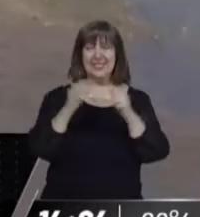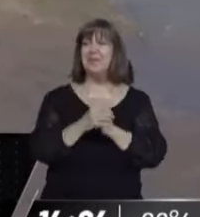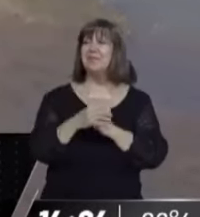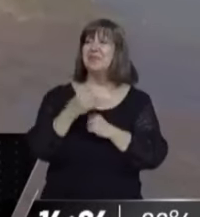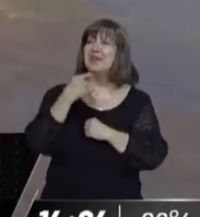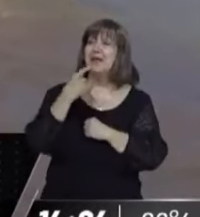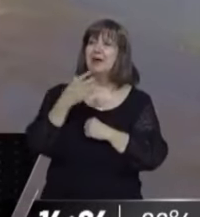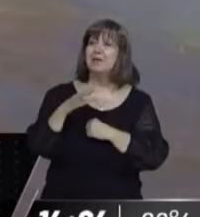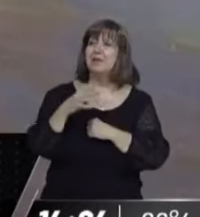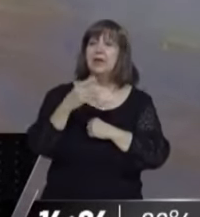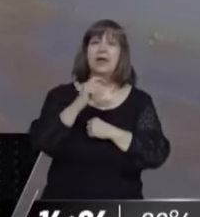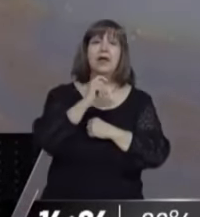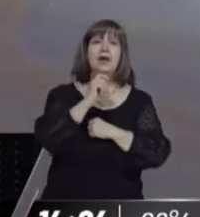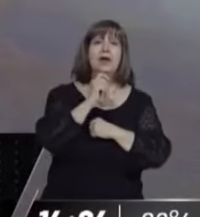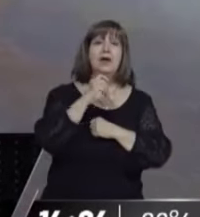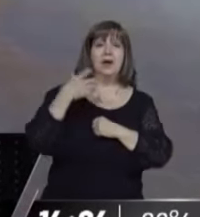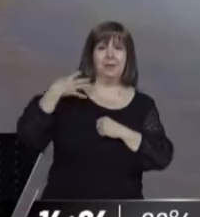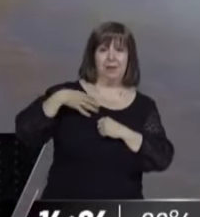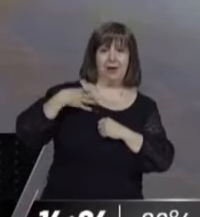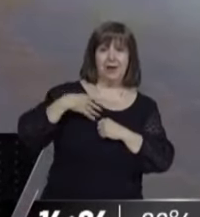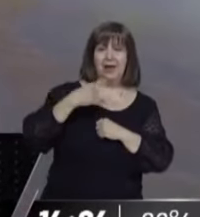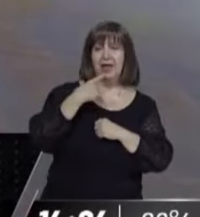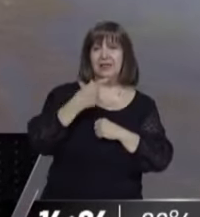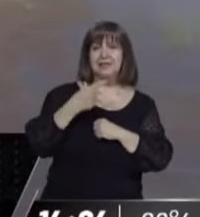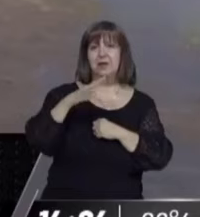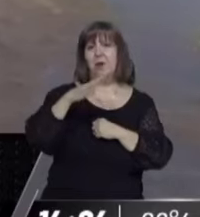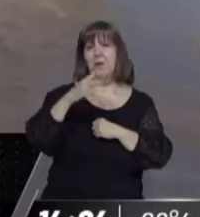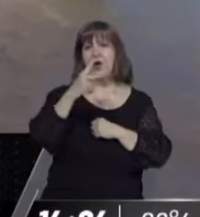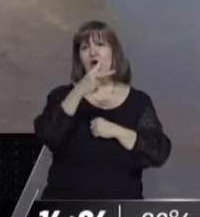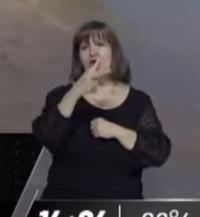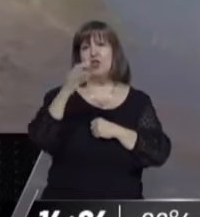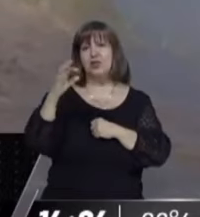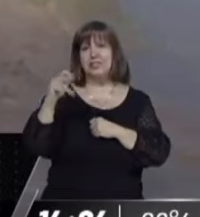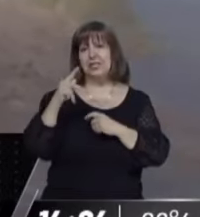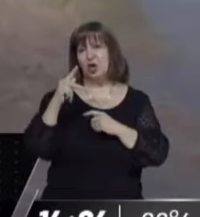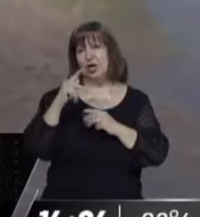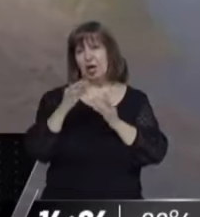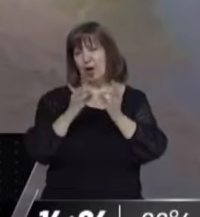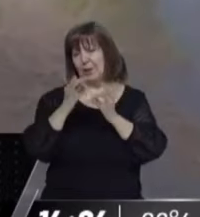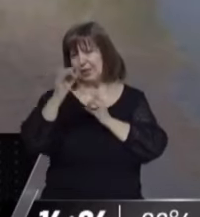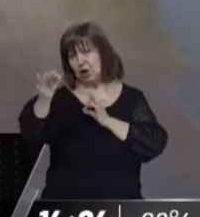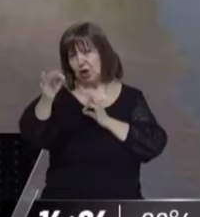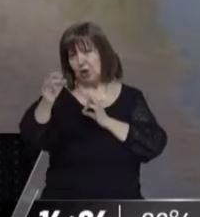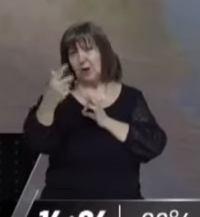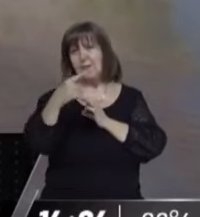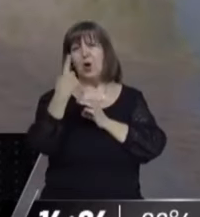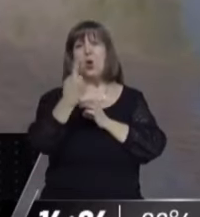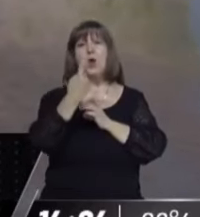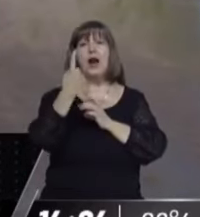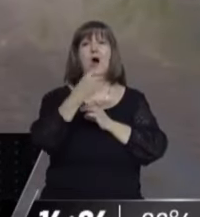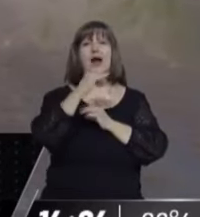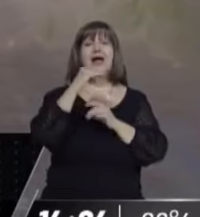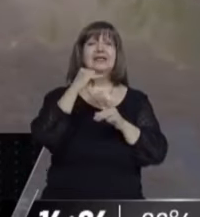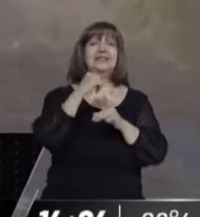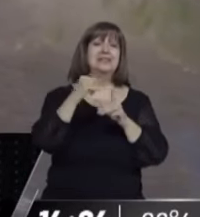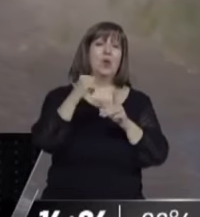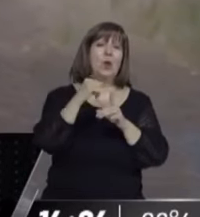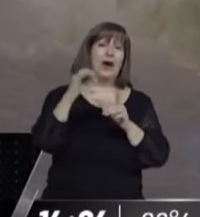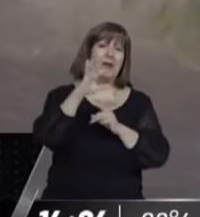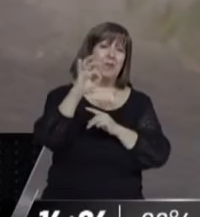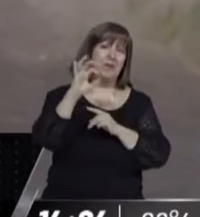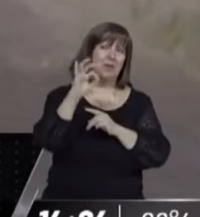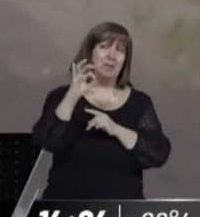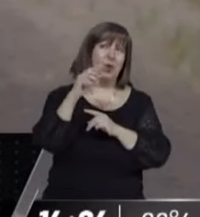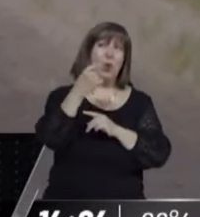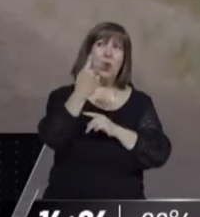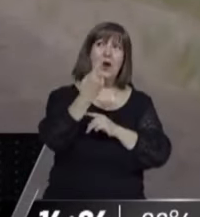Casi 200 kilómetros, o sea, claro. De acá en el map marcamos 1 hora 50, así que son casi 200 kilómetros, claro. Un